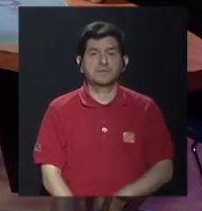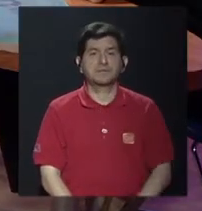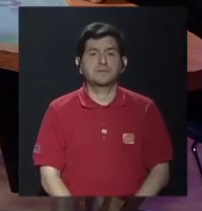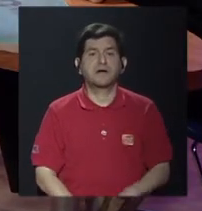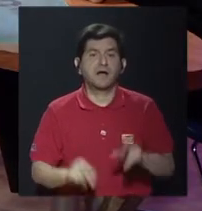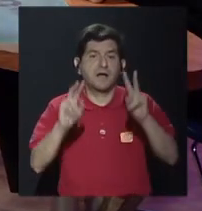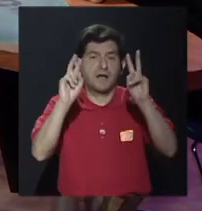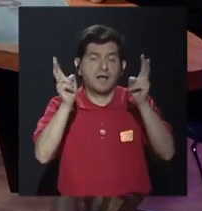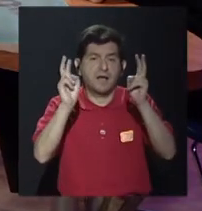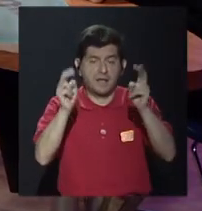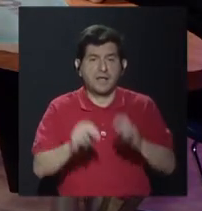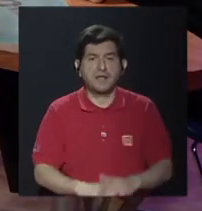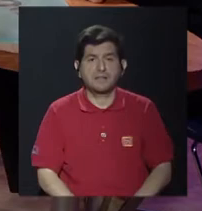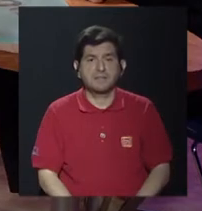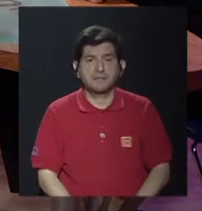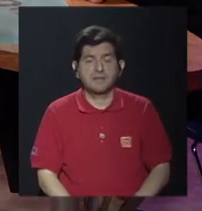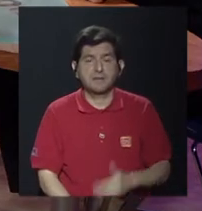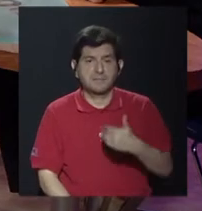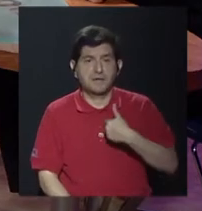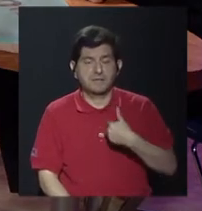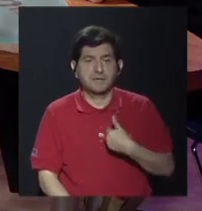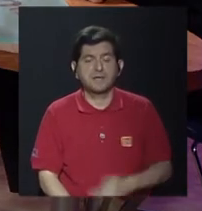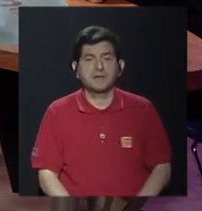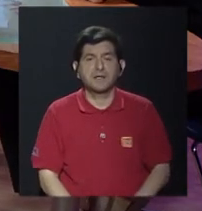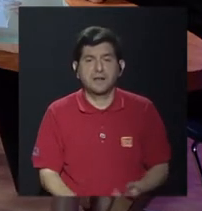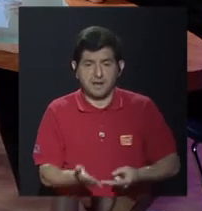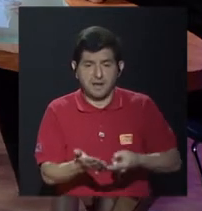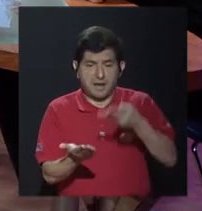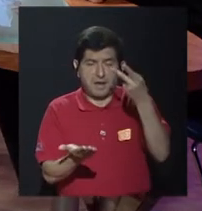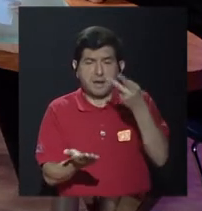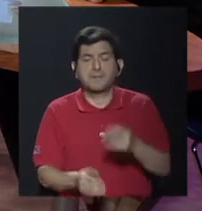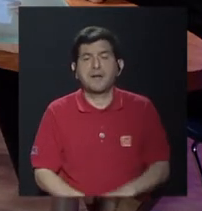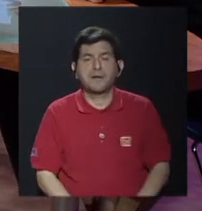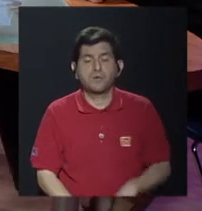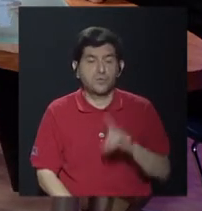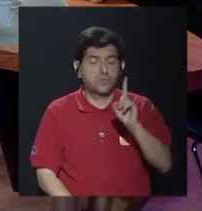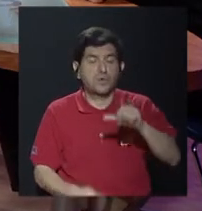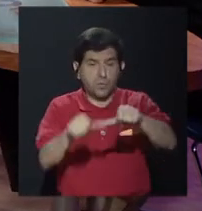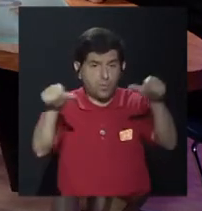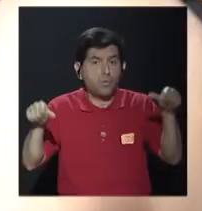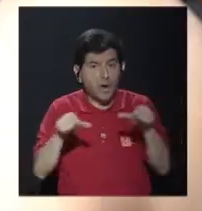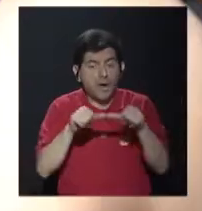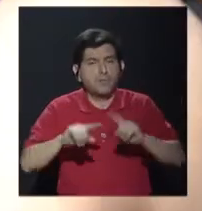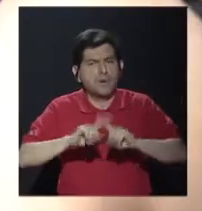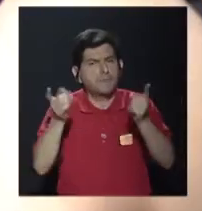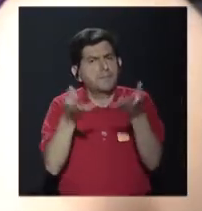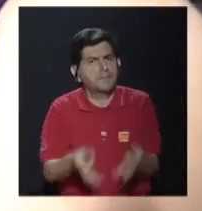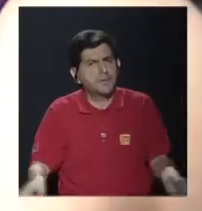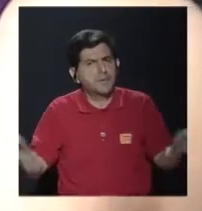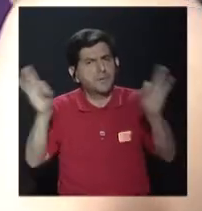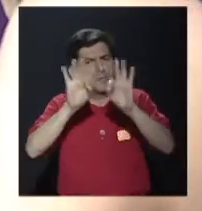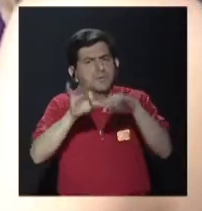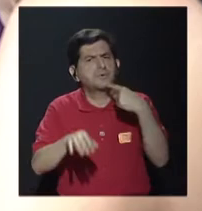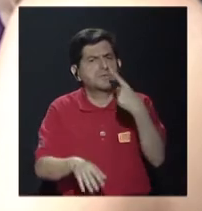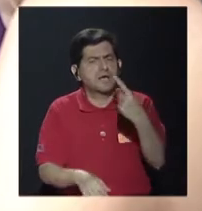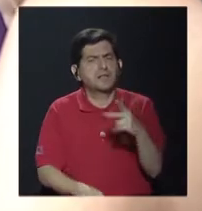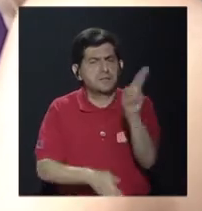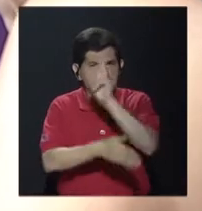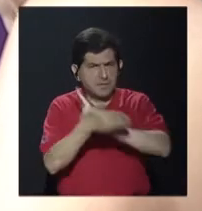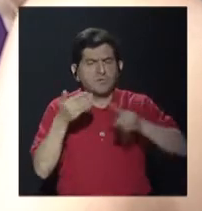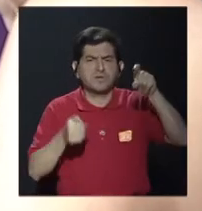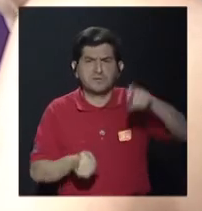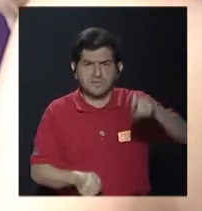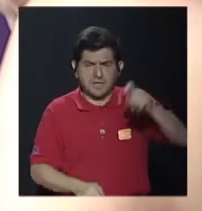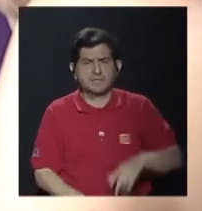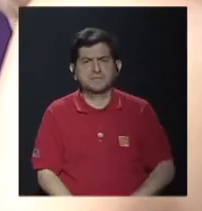el tema de las, ¿verdad?, el tema del valor de las aulas y fuera de ellas, es importante hablar que la universidad debería